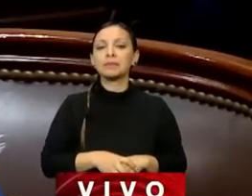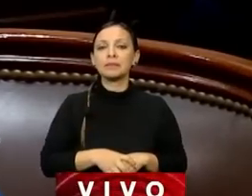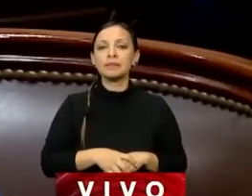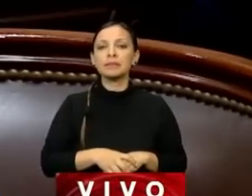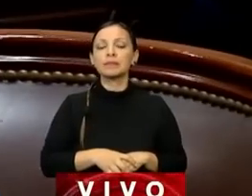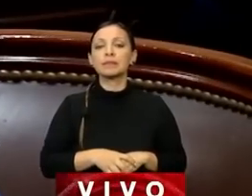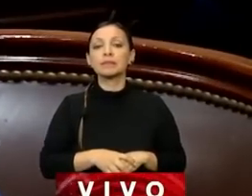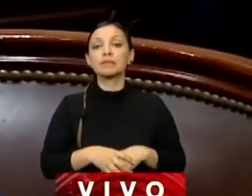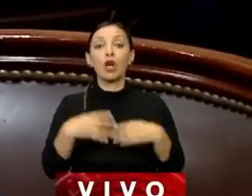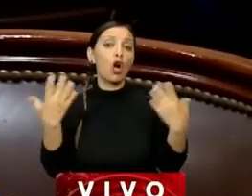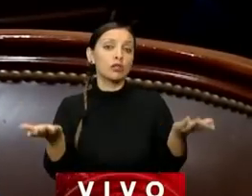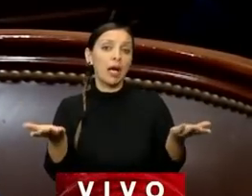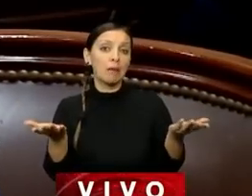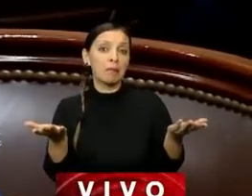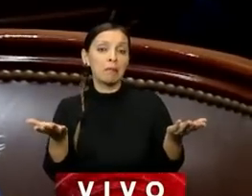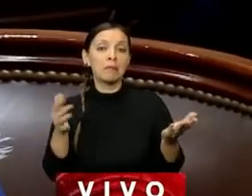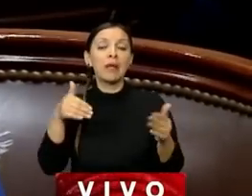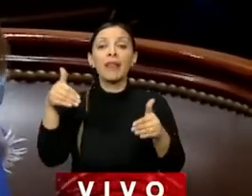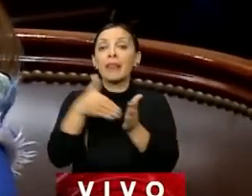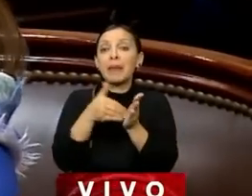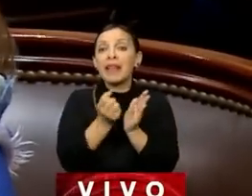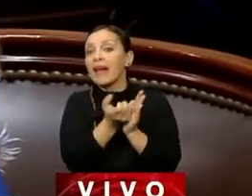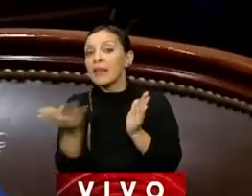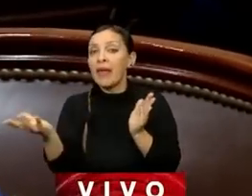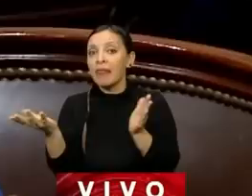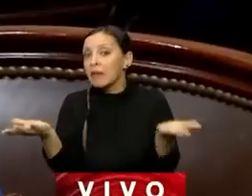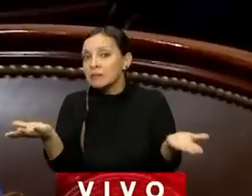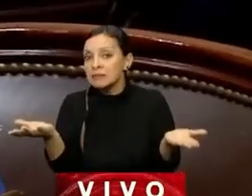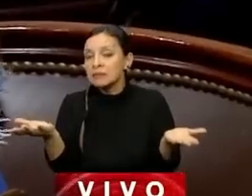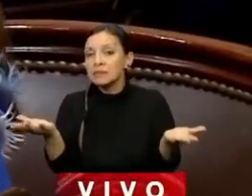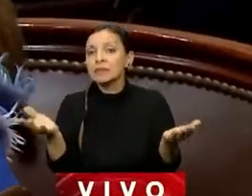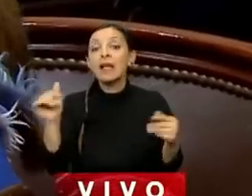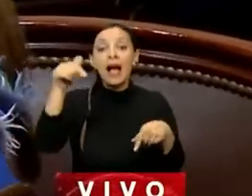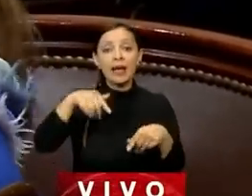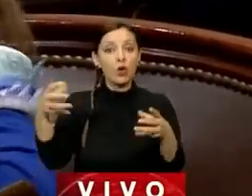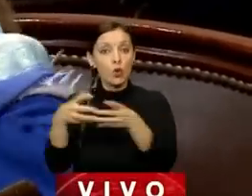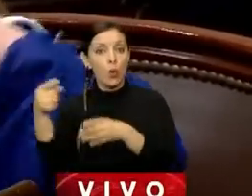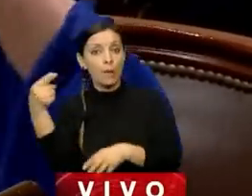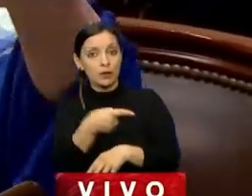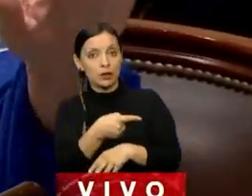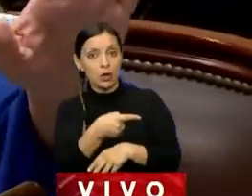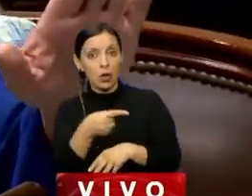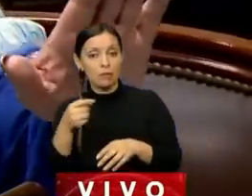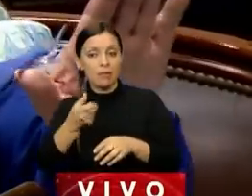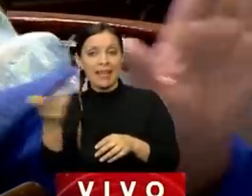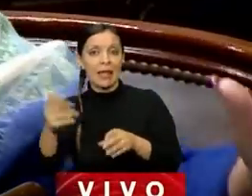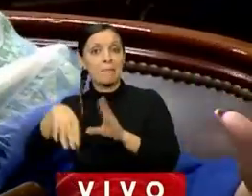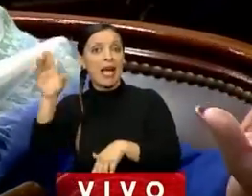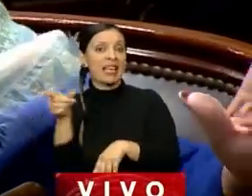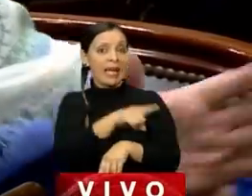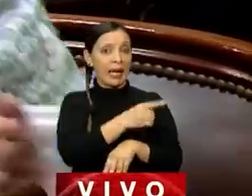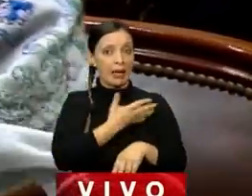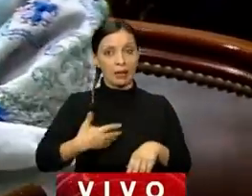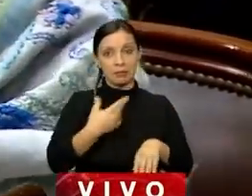O sea, se vota con el número. Acá la oposición es más que el